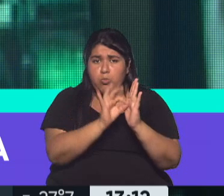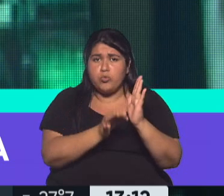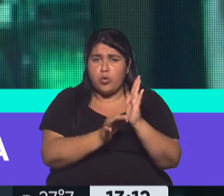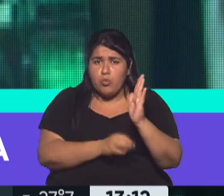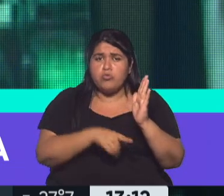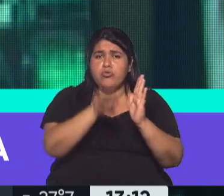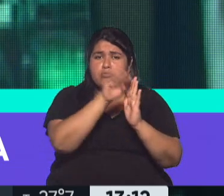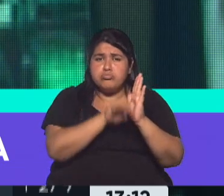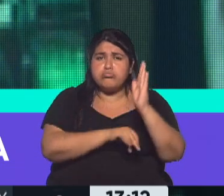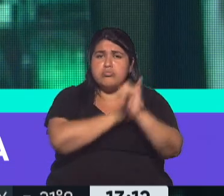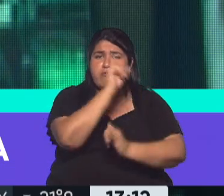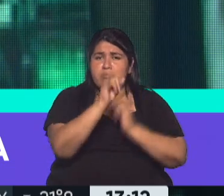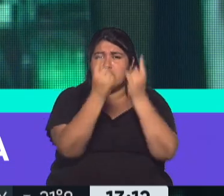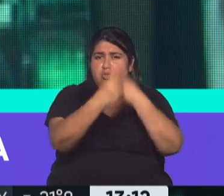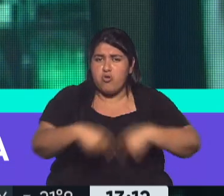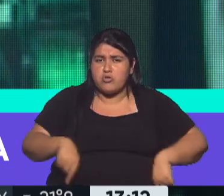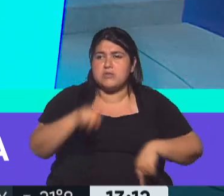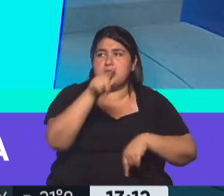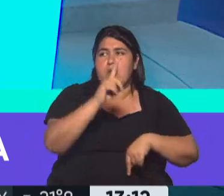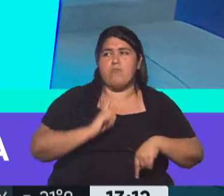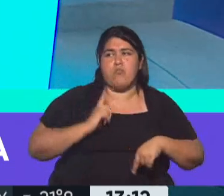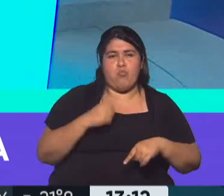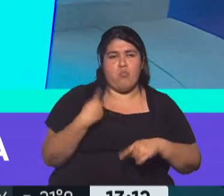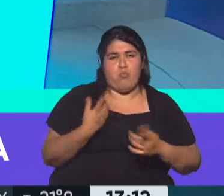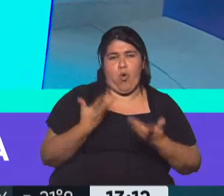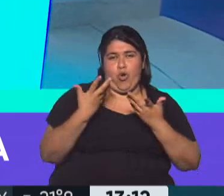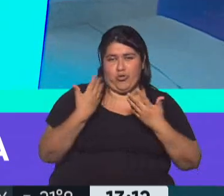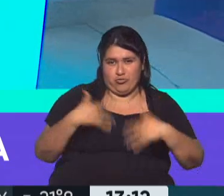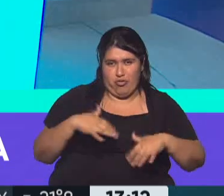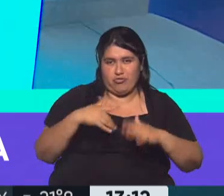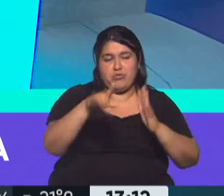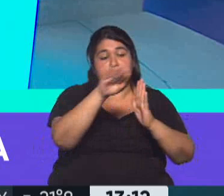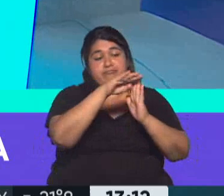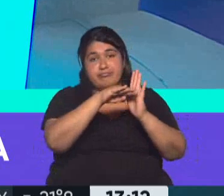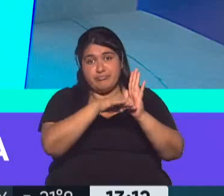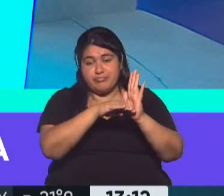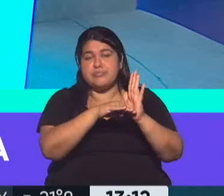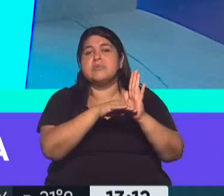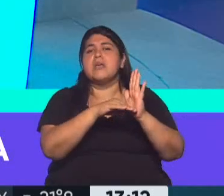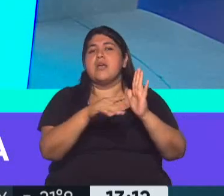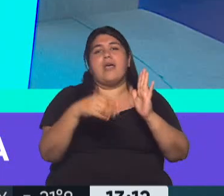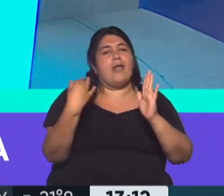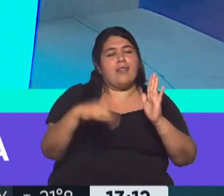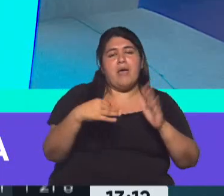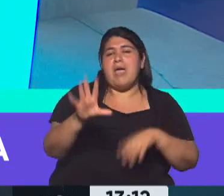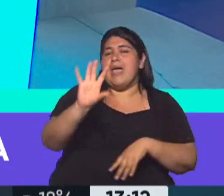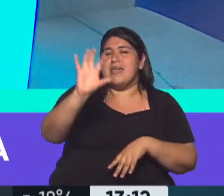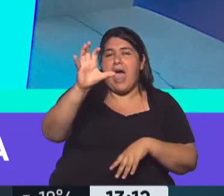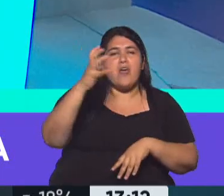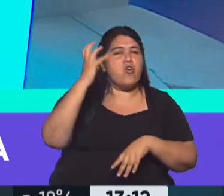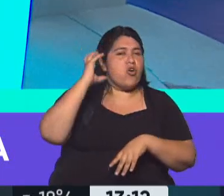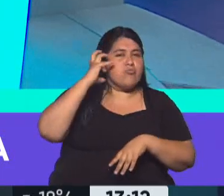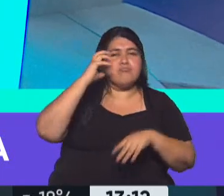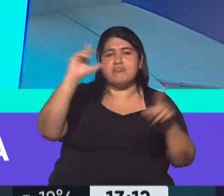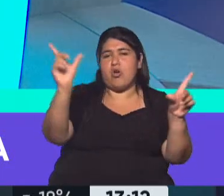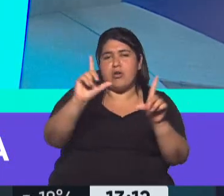interesante, estamos muy orgullosos de este código de ética. Creemos que todas las televisoras y radios del país deberían